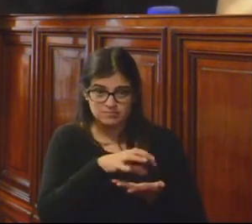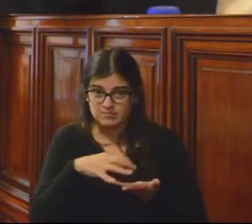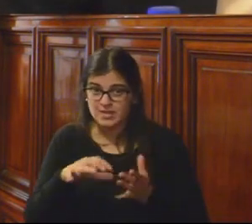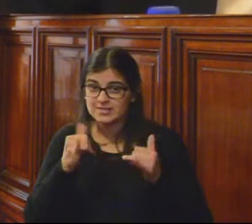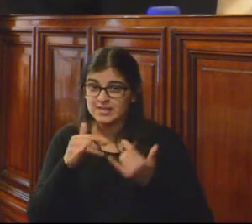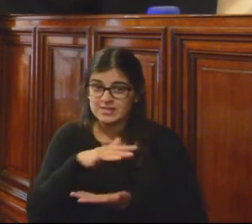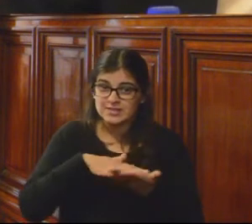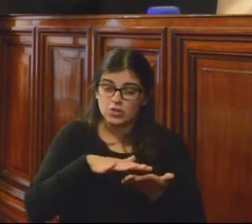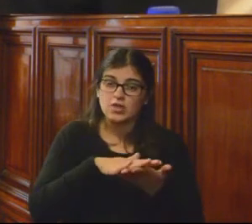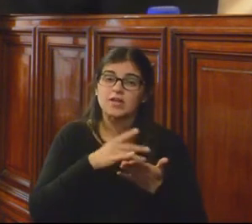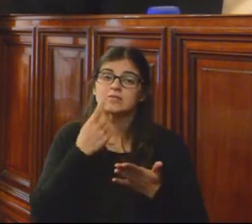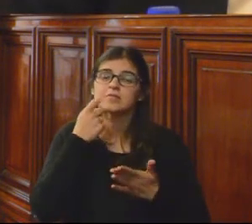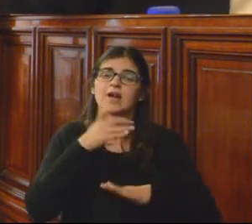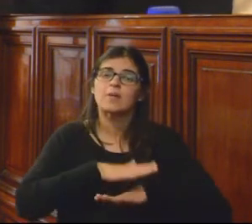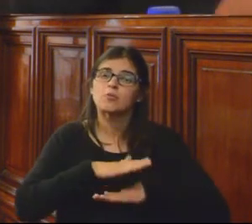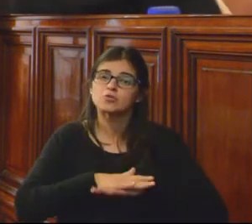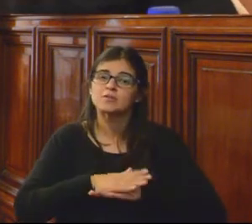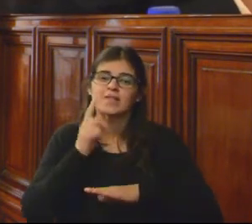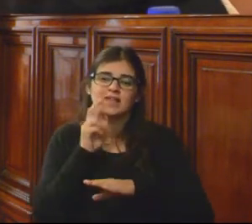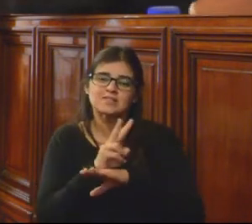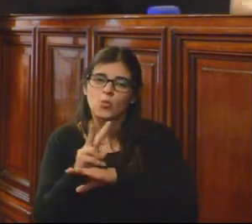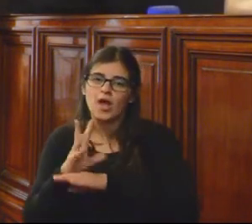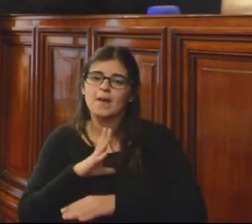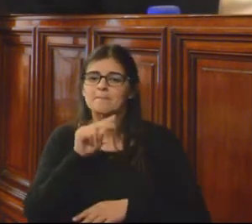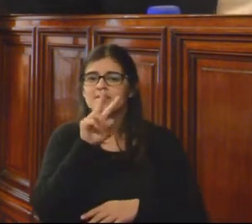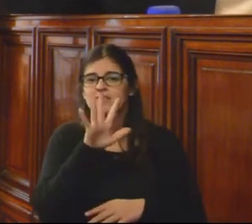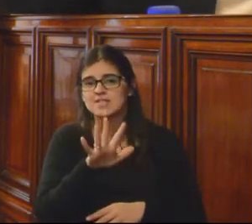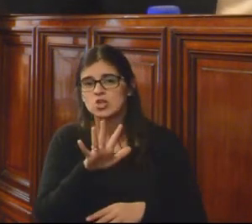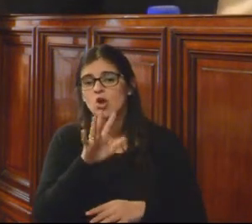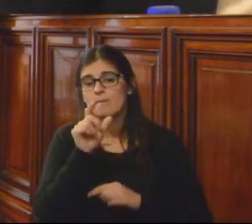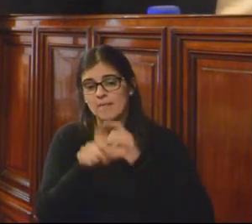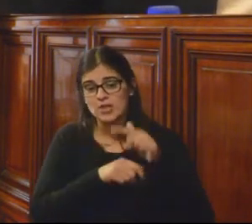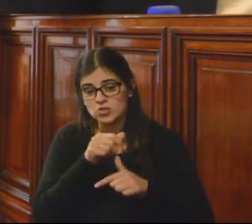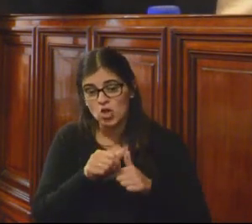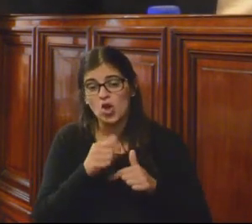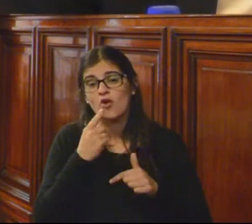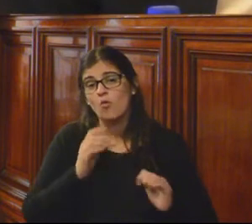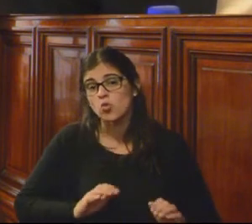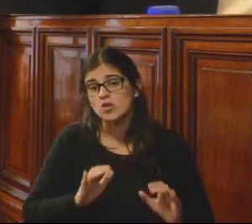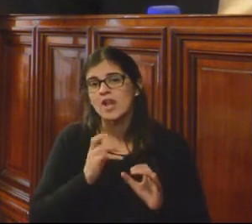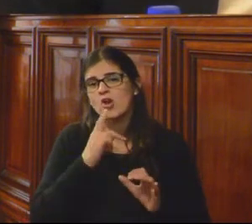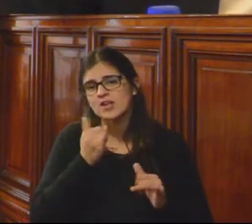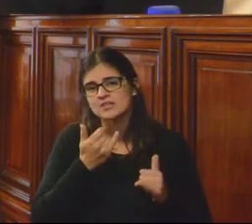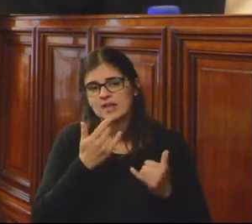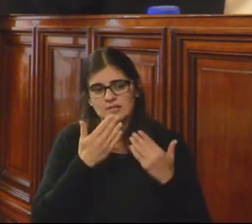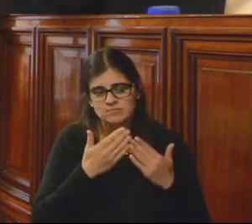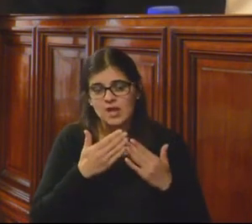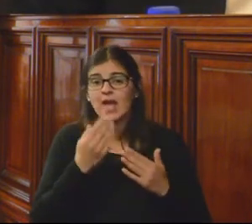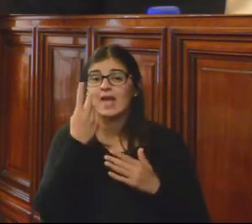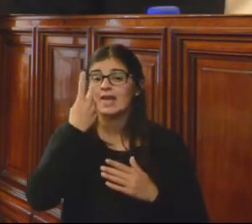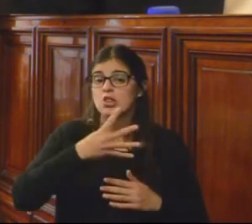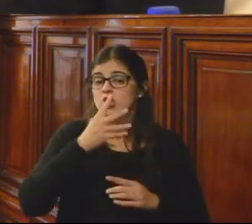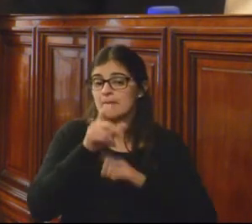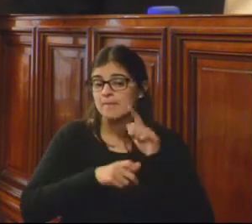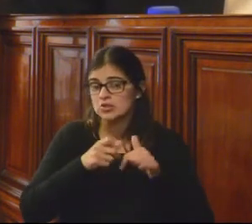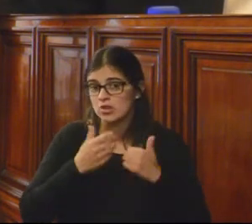por se presume la responsabilidad de cuerpos de seguridad. Hay un 25 personas o funcionarios que están imputados, 14 civiles que